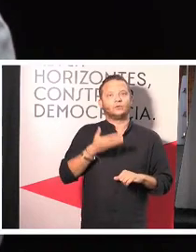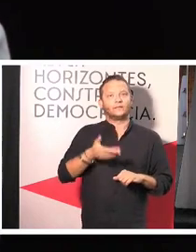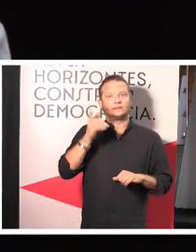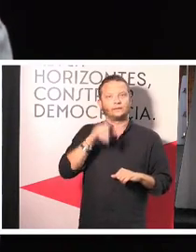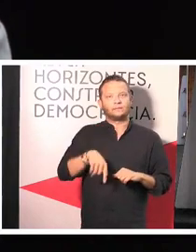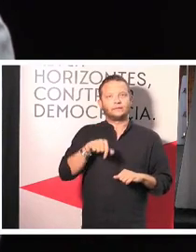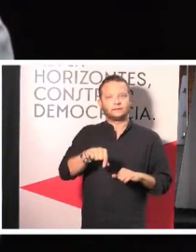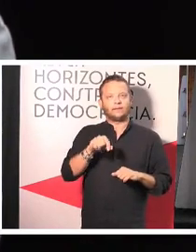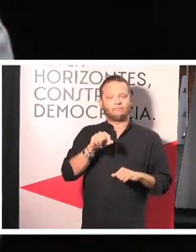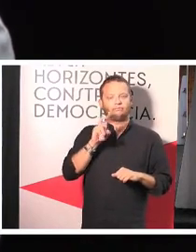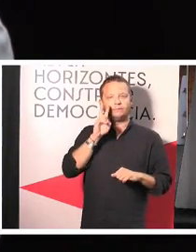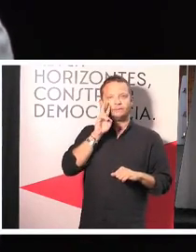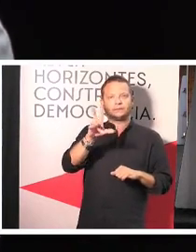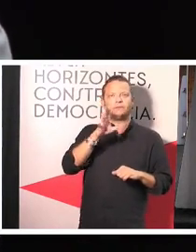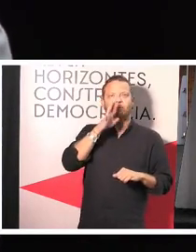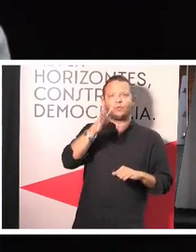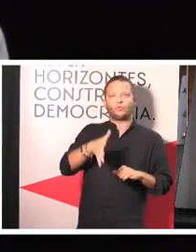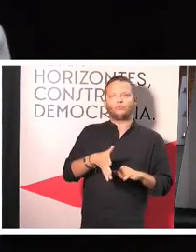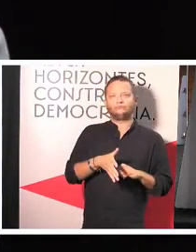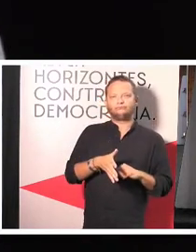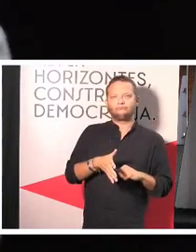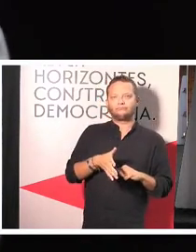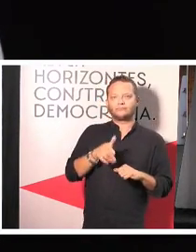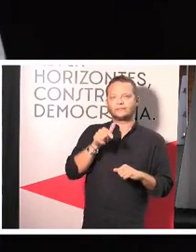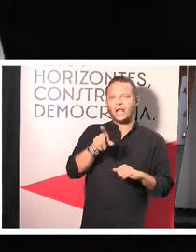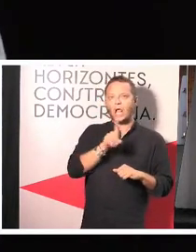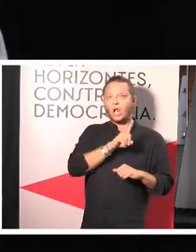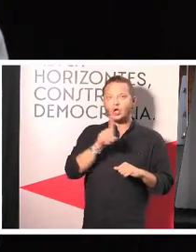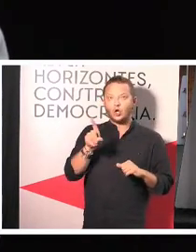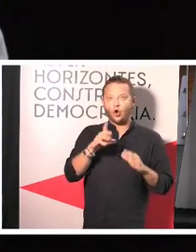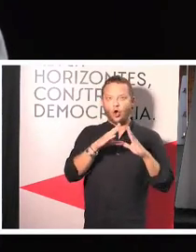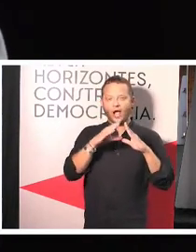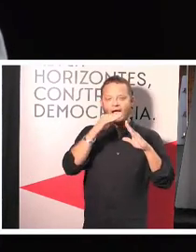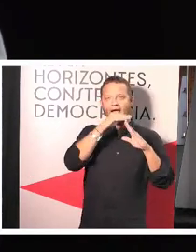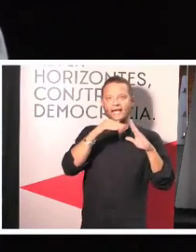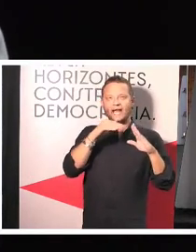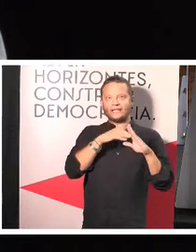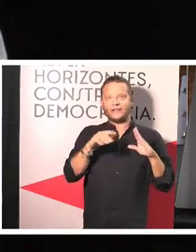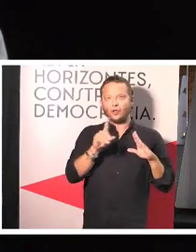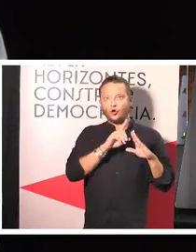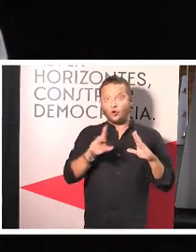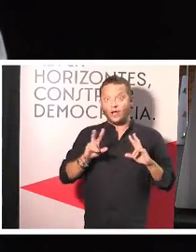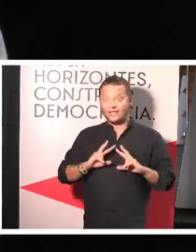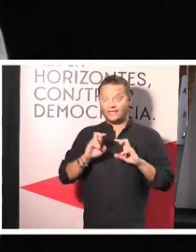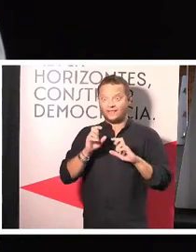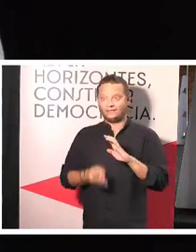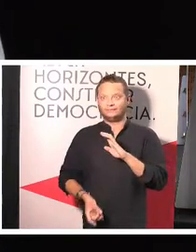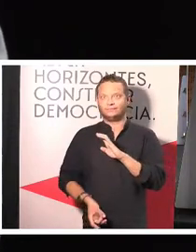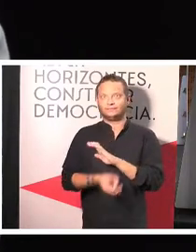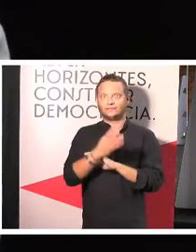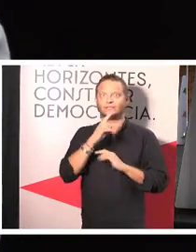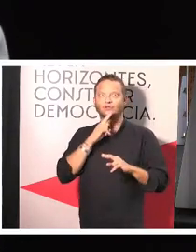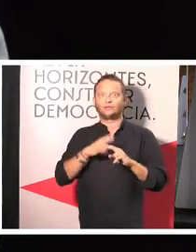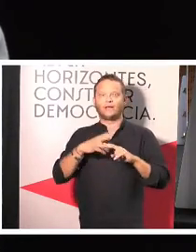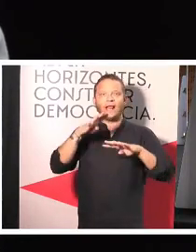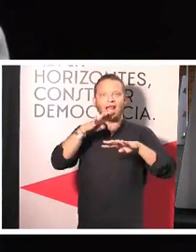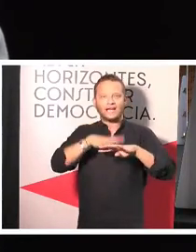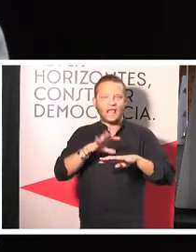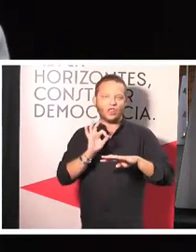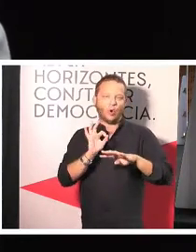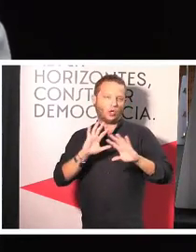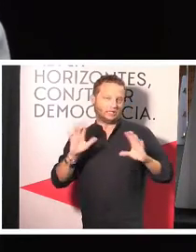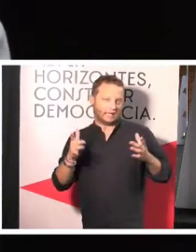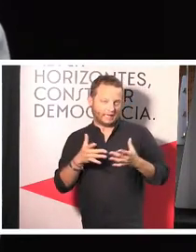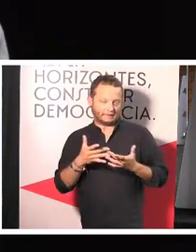esta perspectiva, porque esa no jerarquización con la que inicialmente surge aquello que llamamos la red o